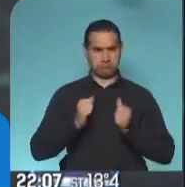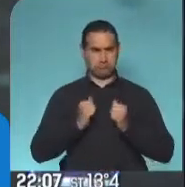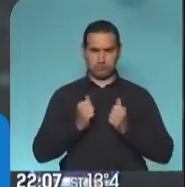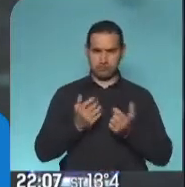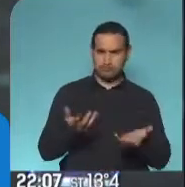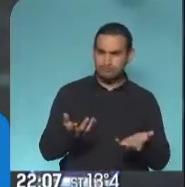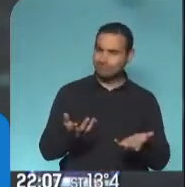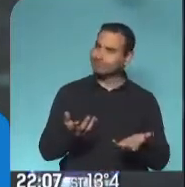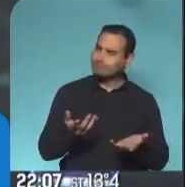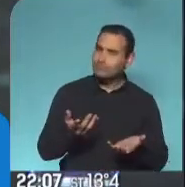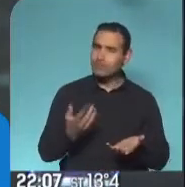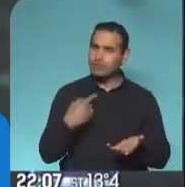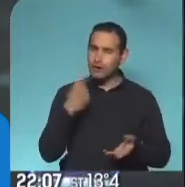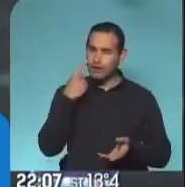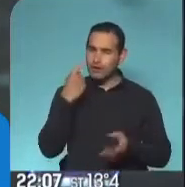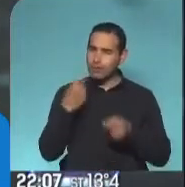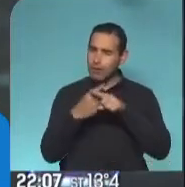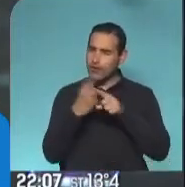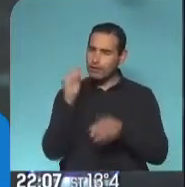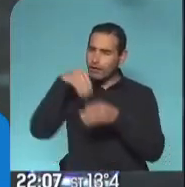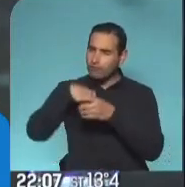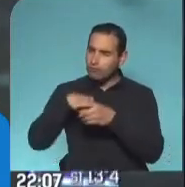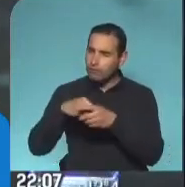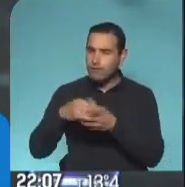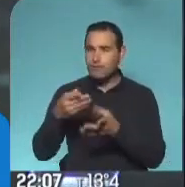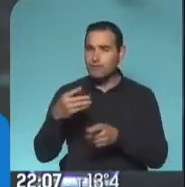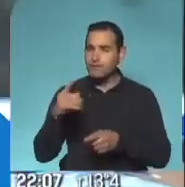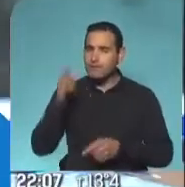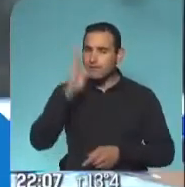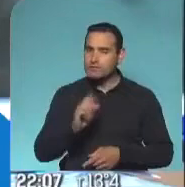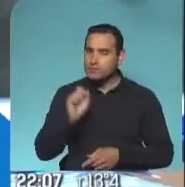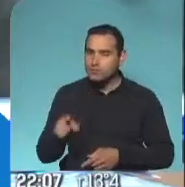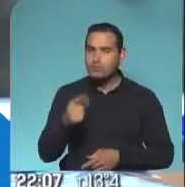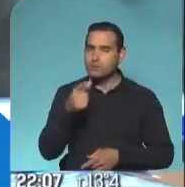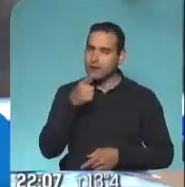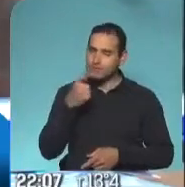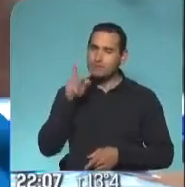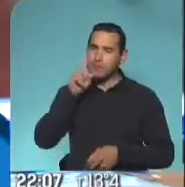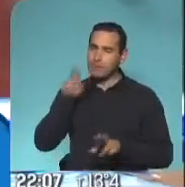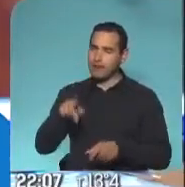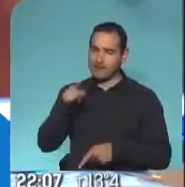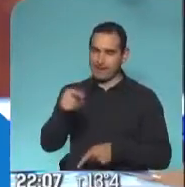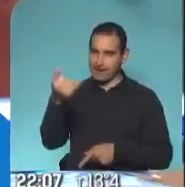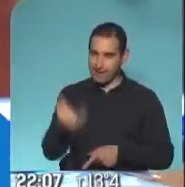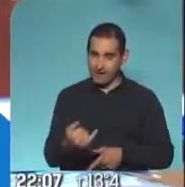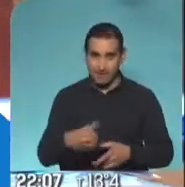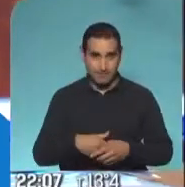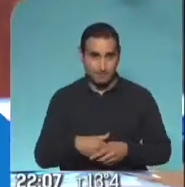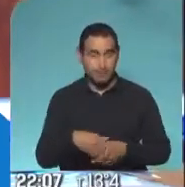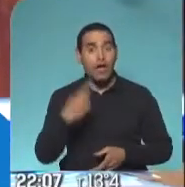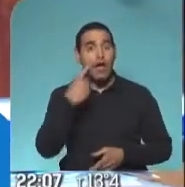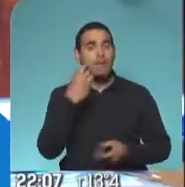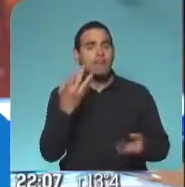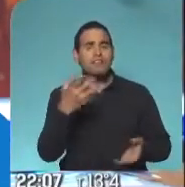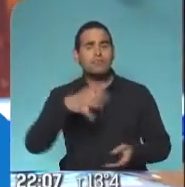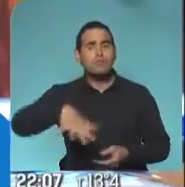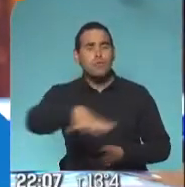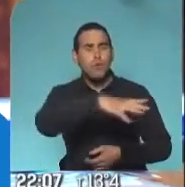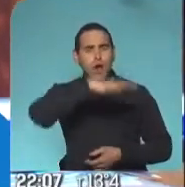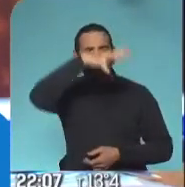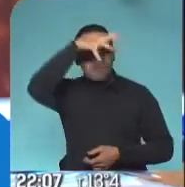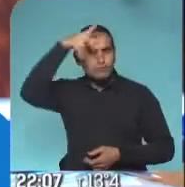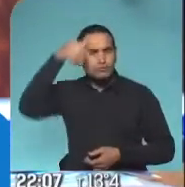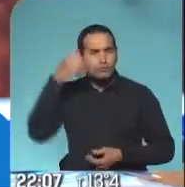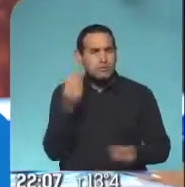afuera, si uno se mete en la política brasileña, tal vez no sea tan descabellada. Veamos, esta es la lectura política, pero veamos qué es el Amazonas, qué